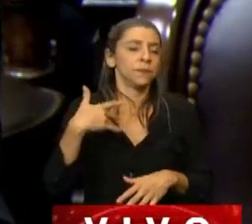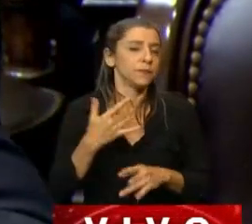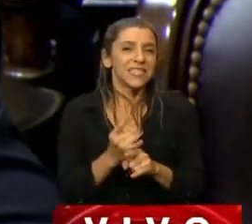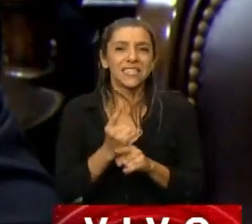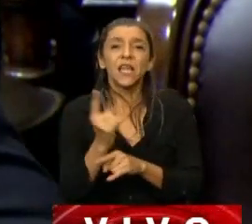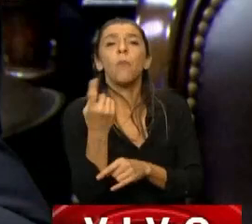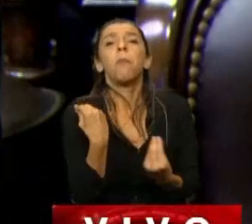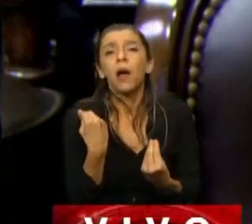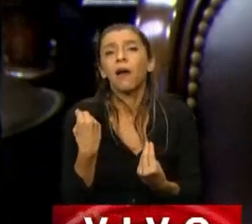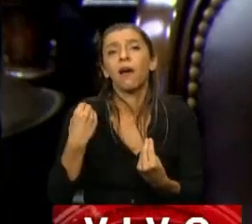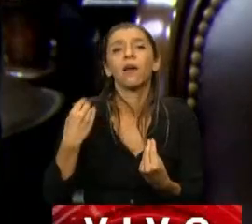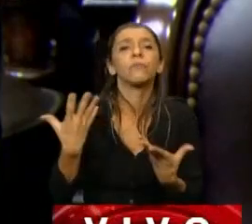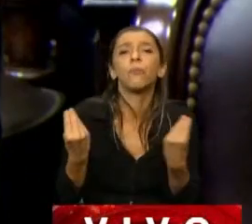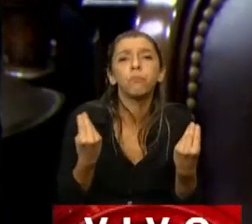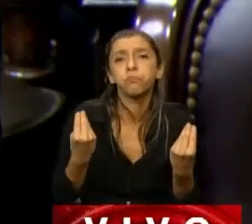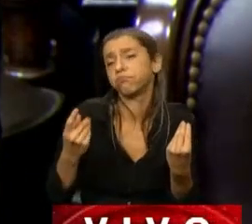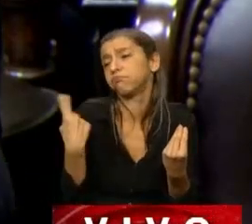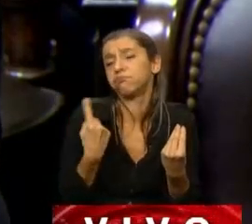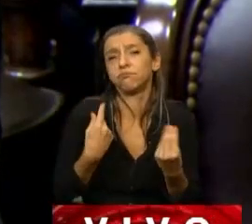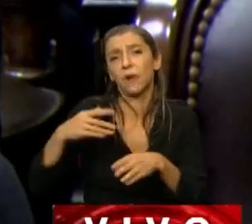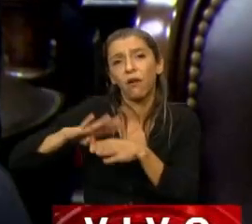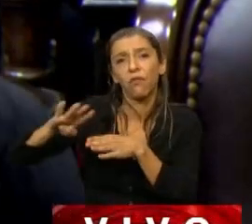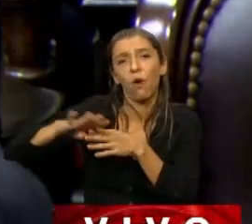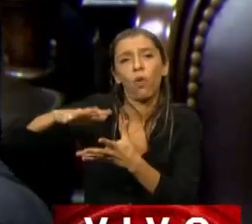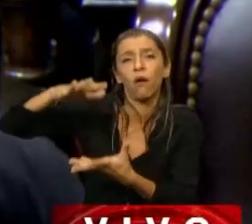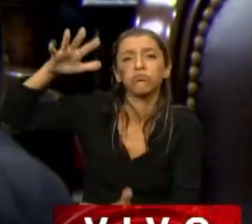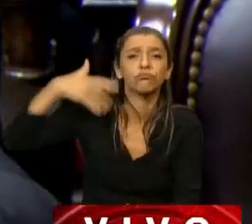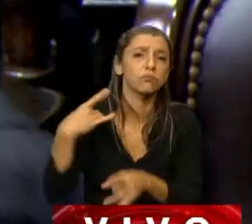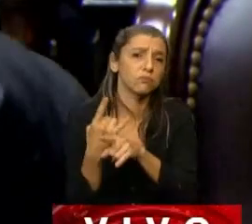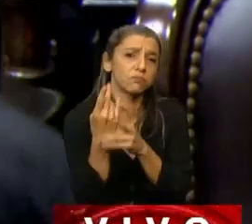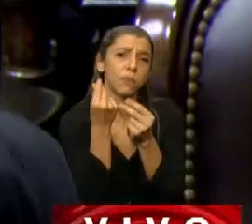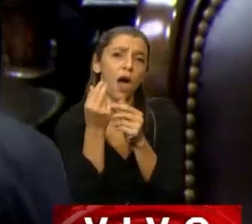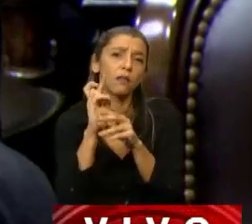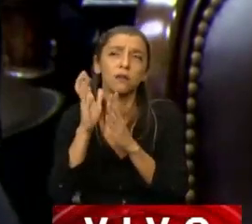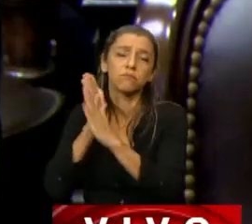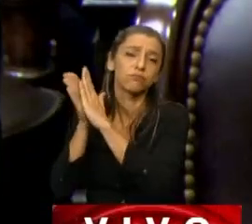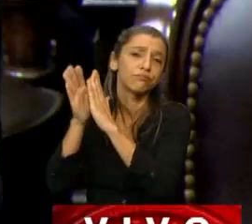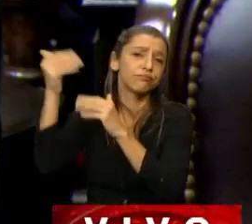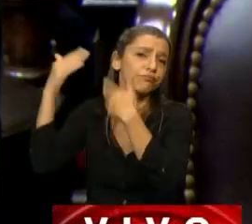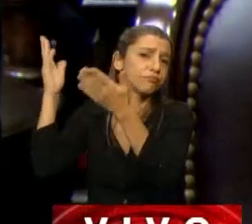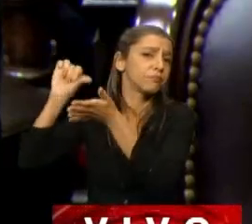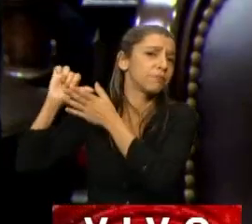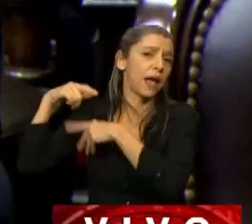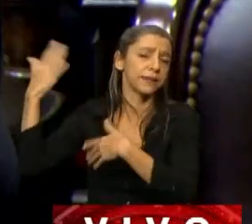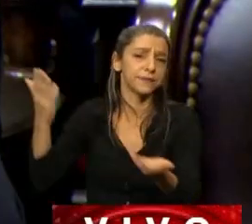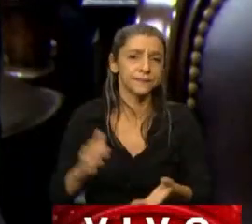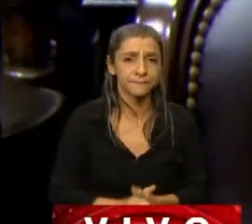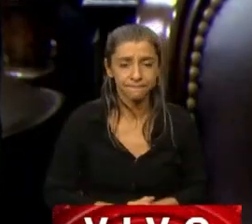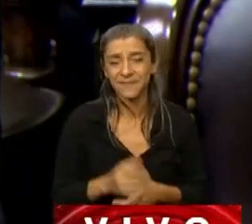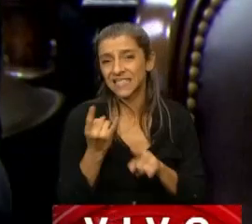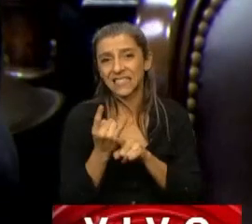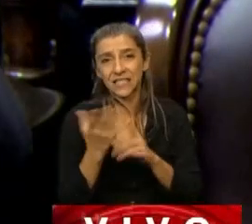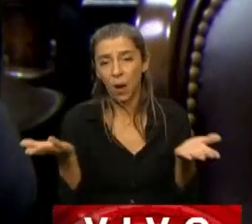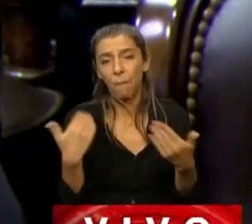de endeudamiento externo y fuga de capitales. Y siempre apareció el mismo agente a resolver el problema, el Fondo Monetario Internacional. ¿Ayudó el